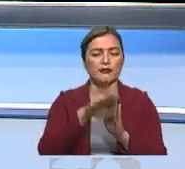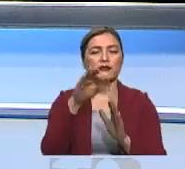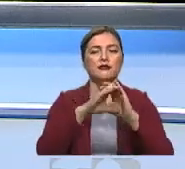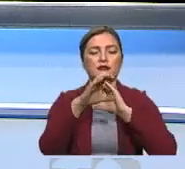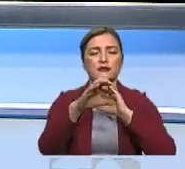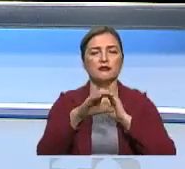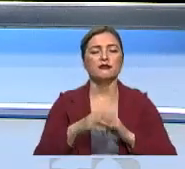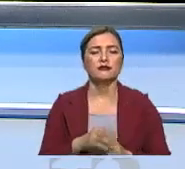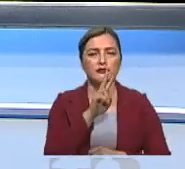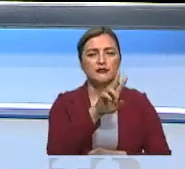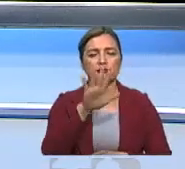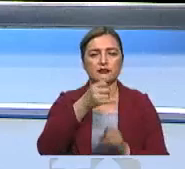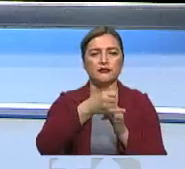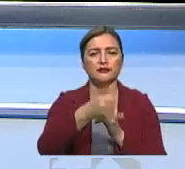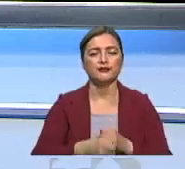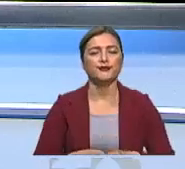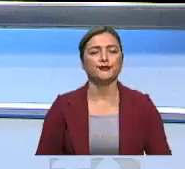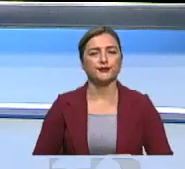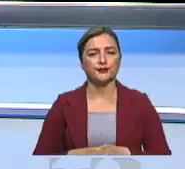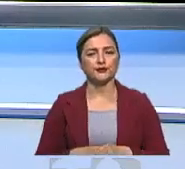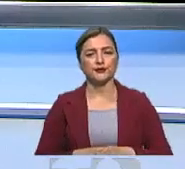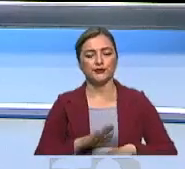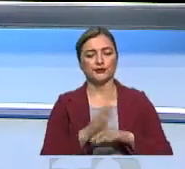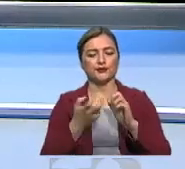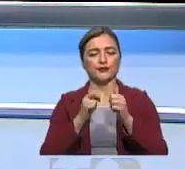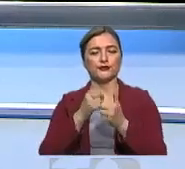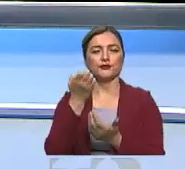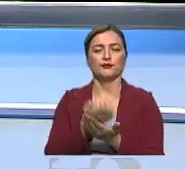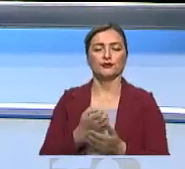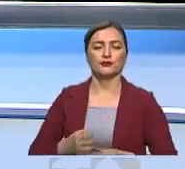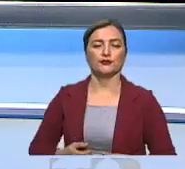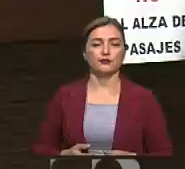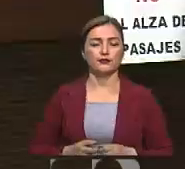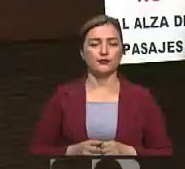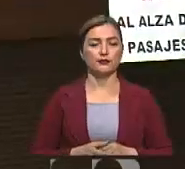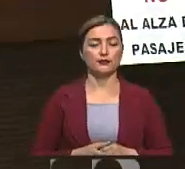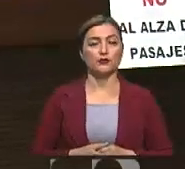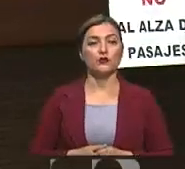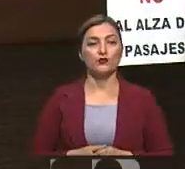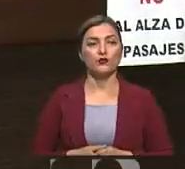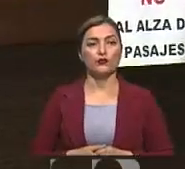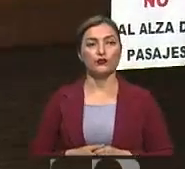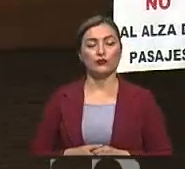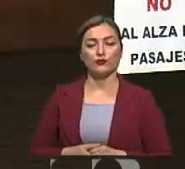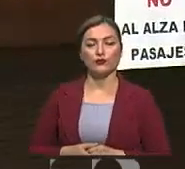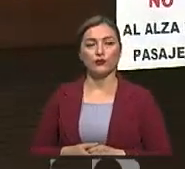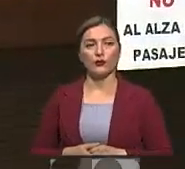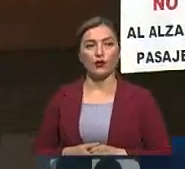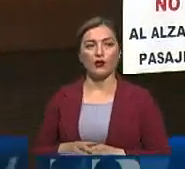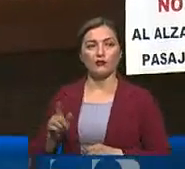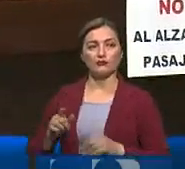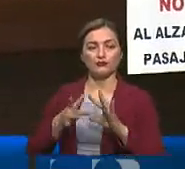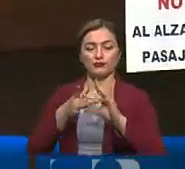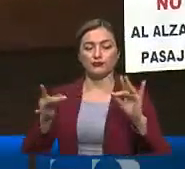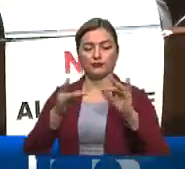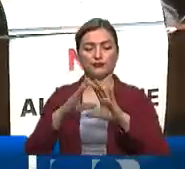transporte nuevamente a 25 centavos debido a la crisis económica que vive el país. Con estos carteles,